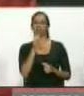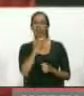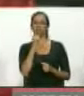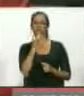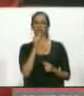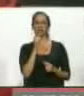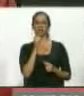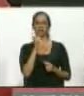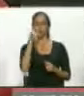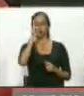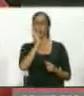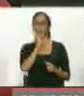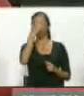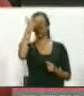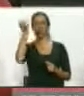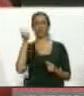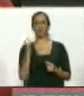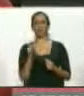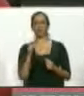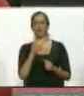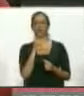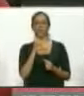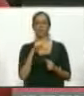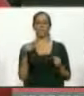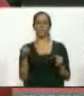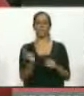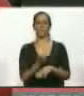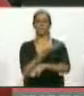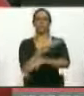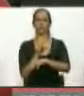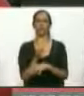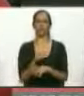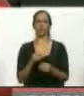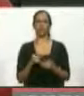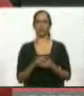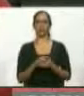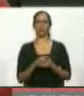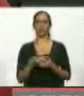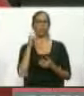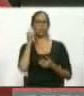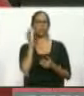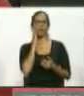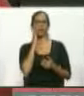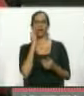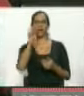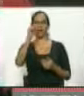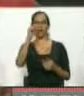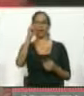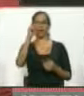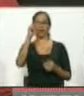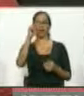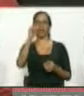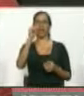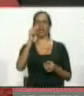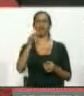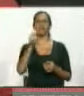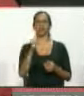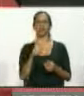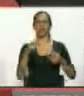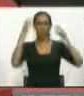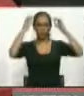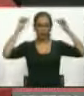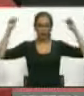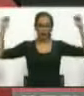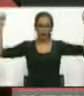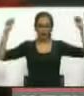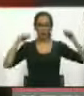somos mí ahorita el nombre una cantante de música de música romántica mi mamá gabriel los mariachis le protestaban se